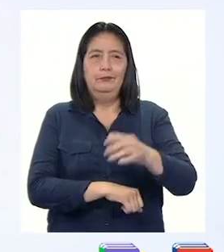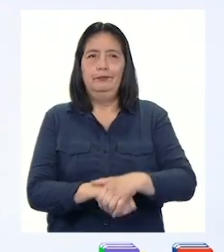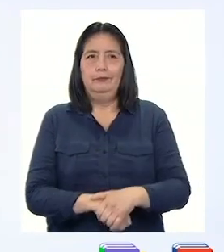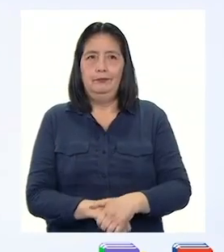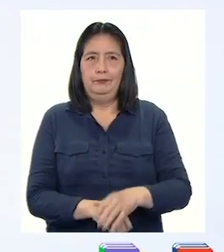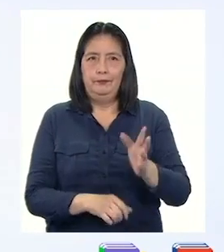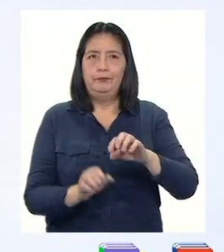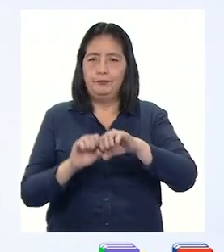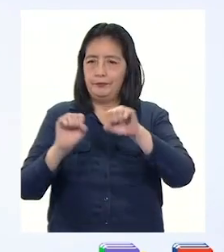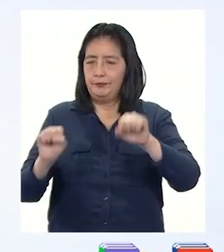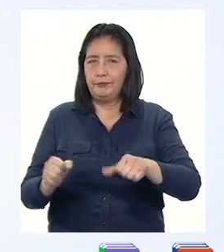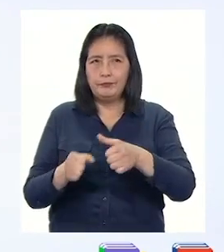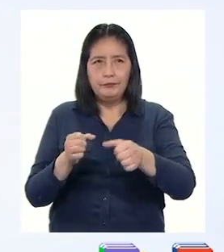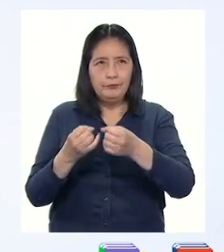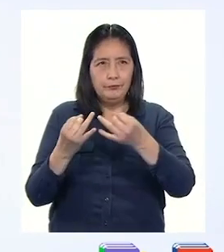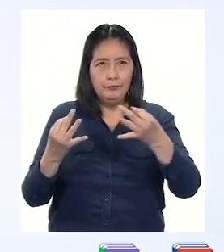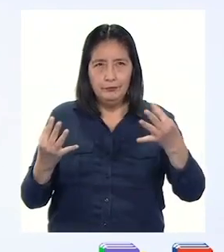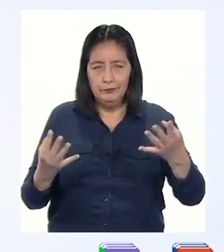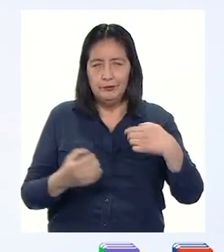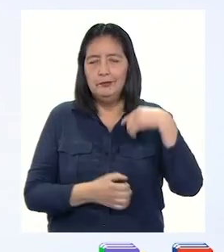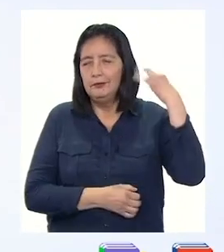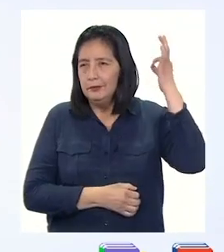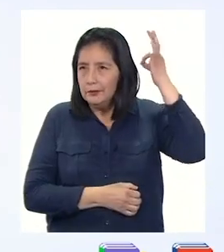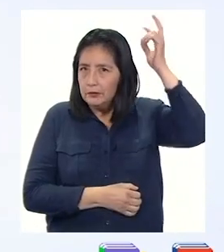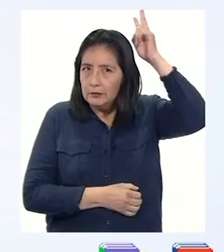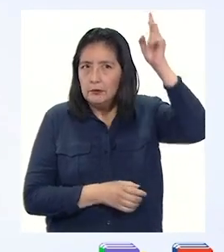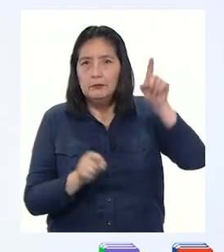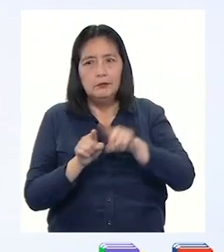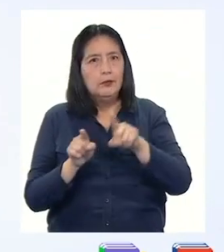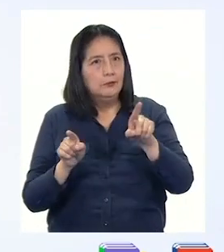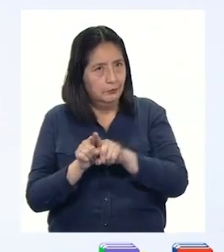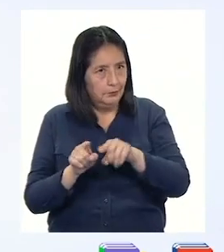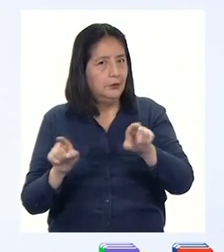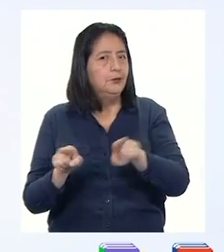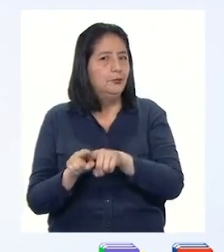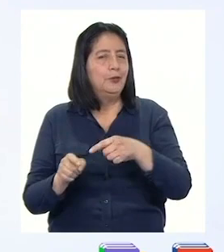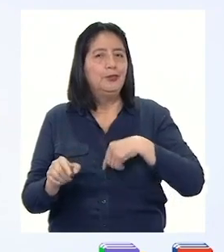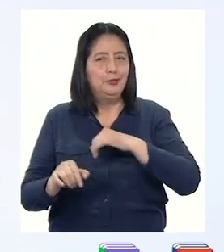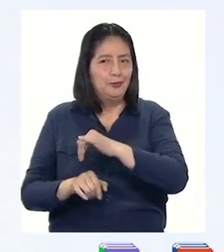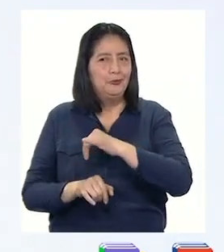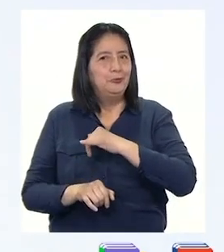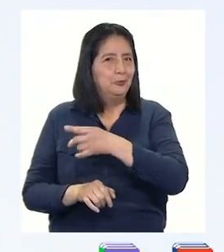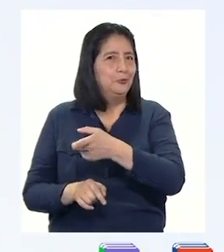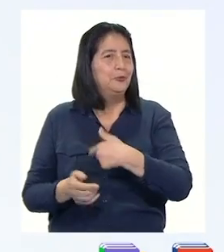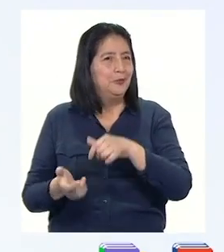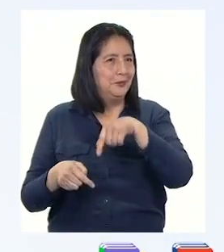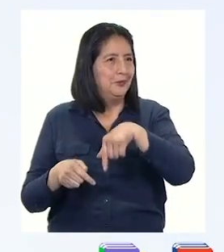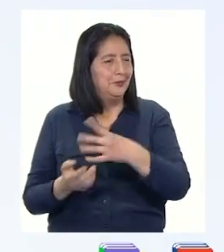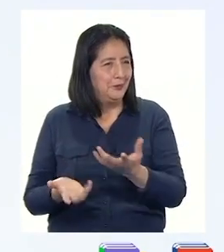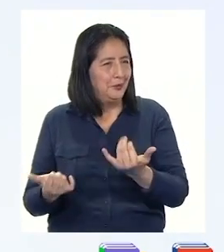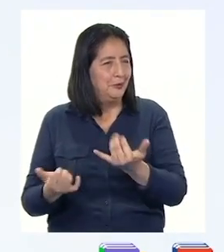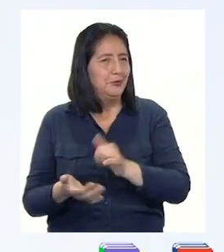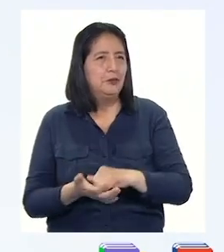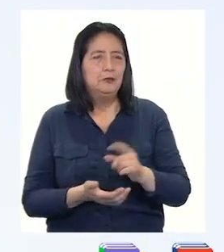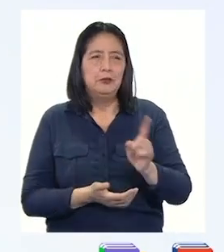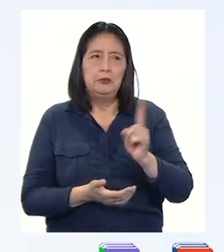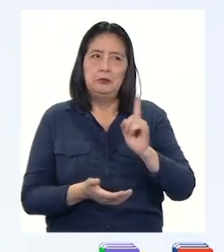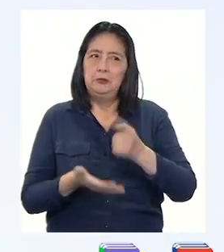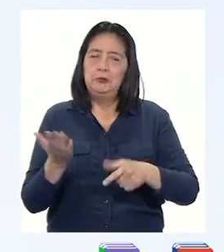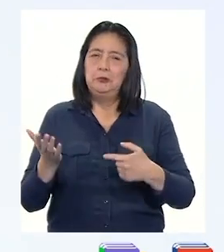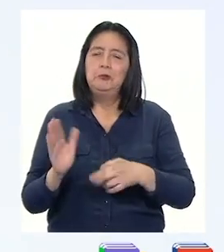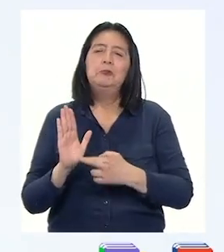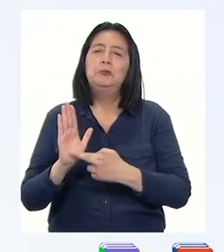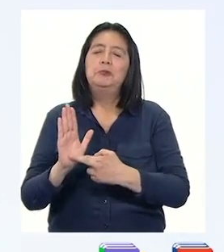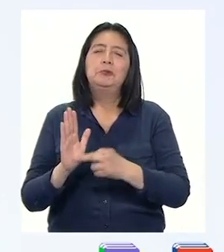El sistema de numeración de los incas también era decimal como el nuestro. Solo que no tenían símbolos como